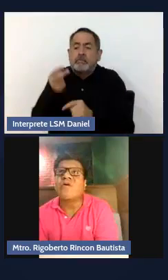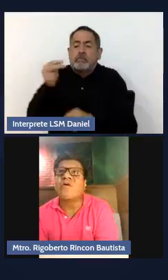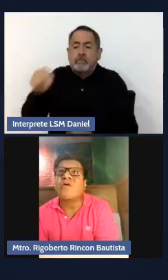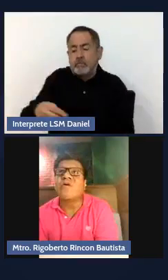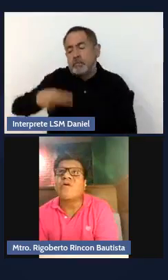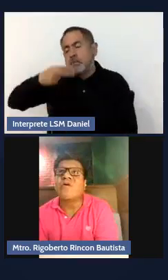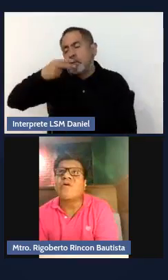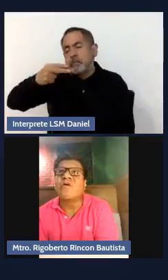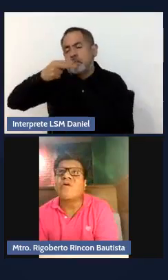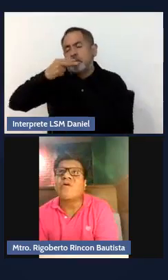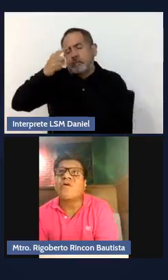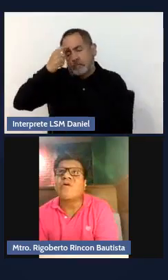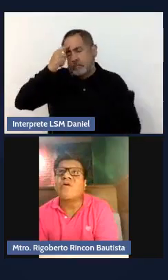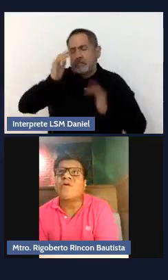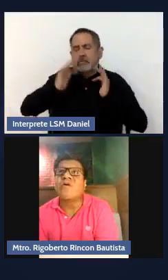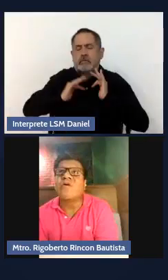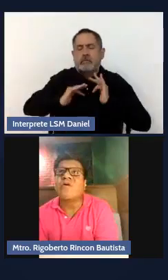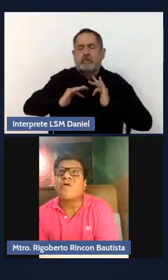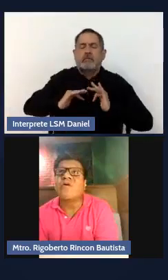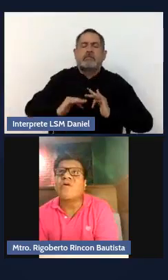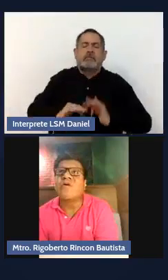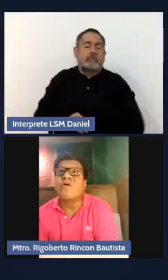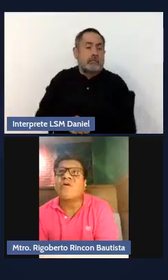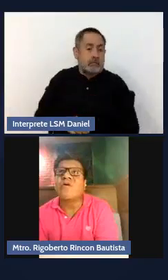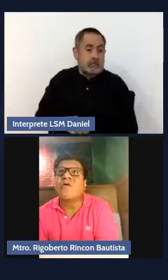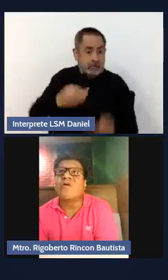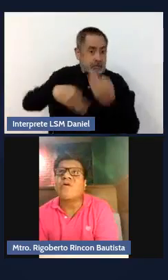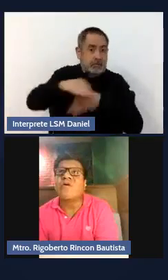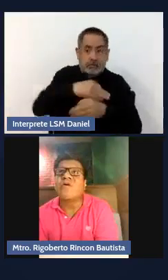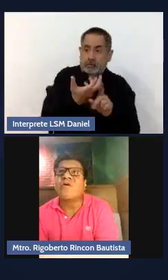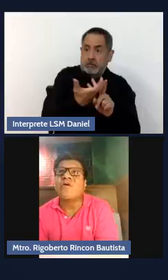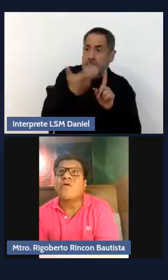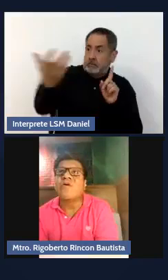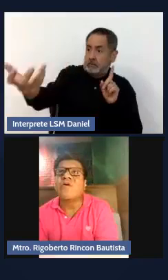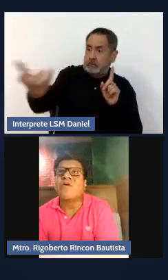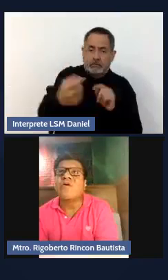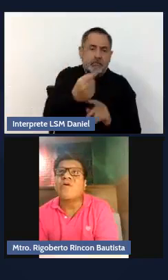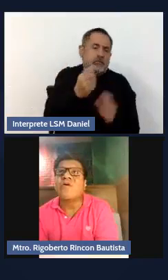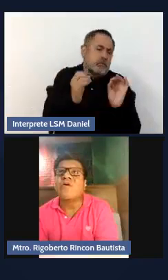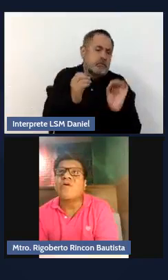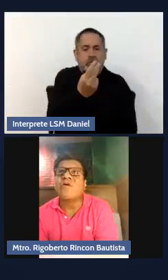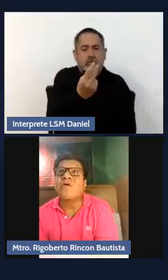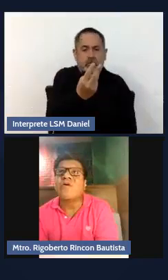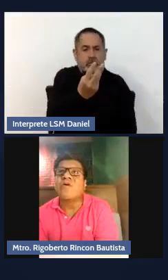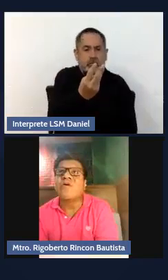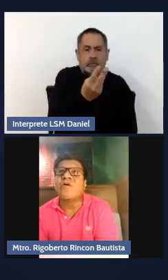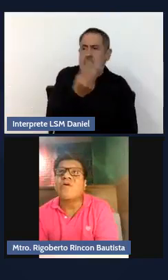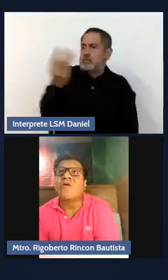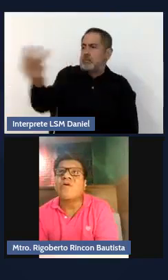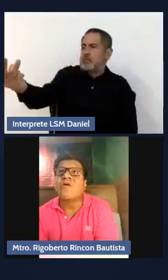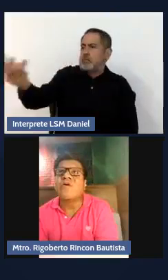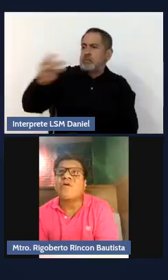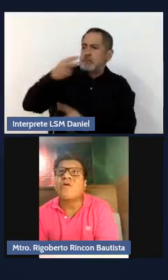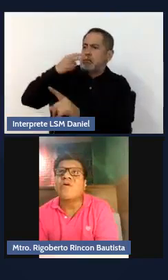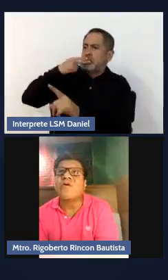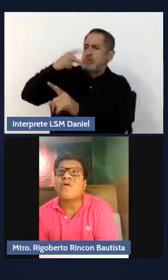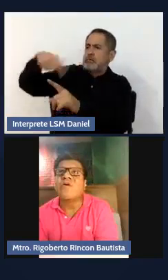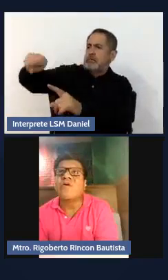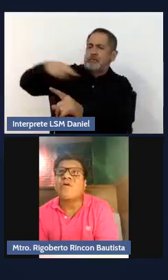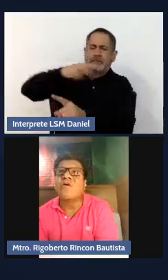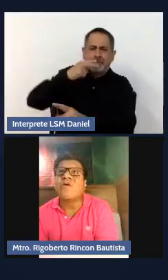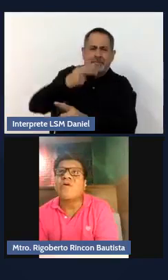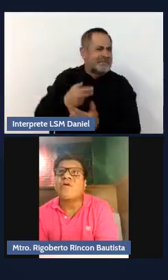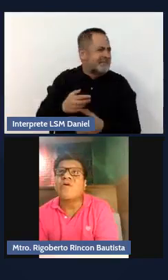para fumar uno, ¿no? Y se van todos, o se van dos, o se van tres. Y entonces eso dices como